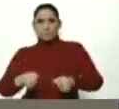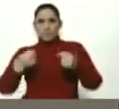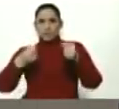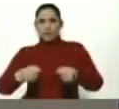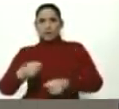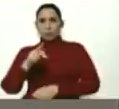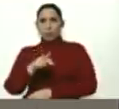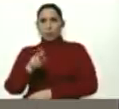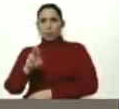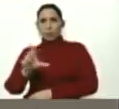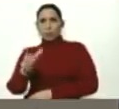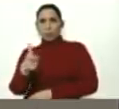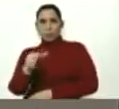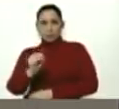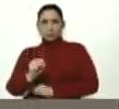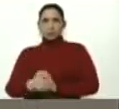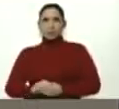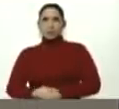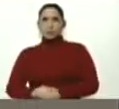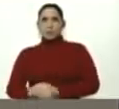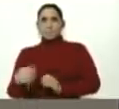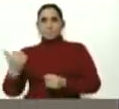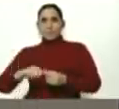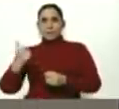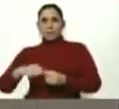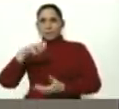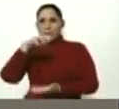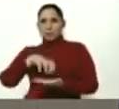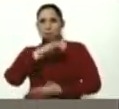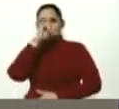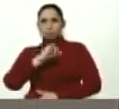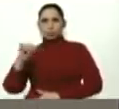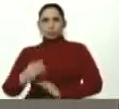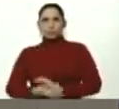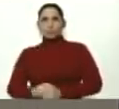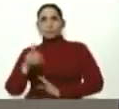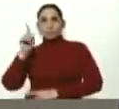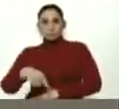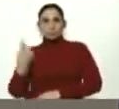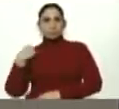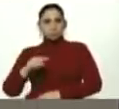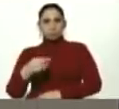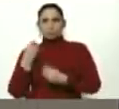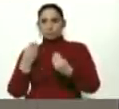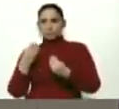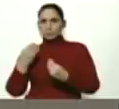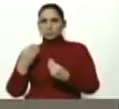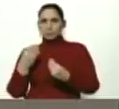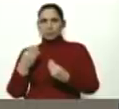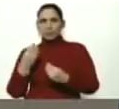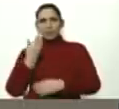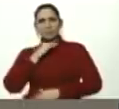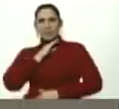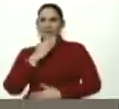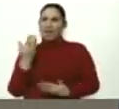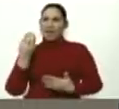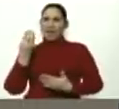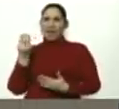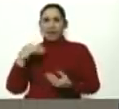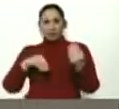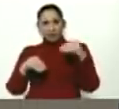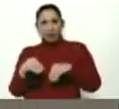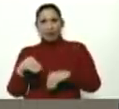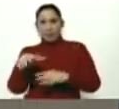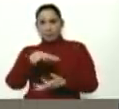las pulgas de Maracaibo, del estado Zulia. También tenía como comorbilidad, tenía como enfermedades agregadas